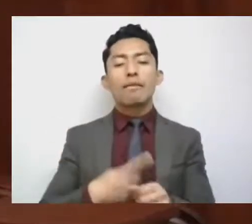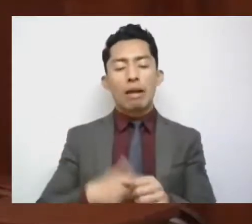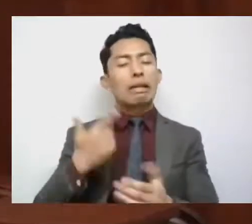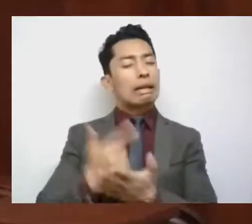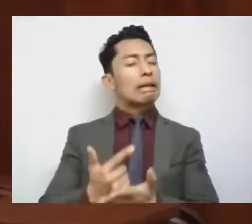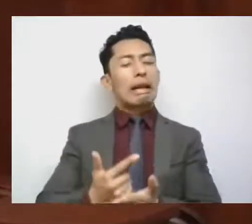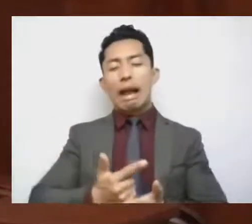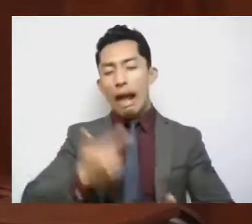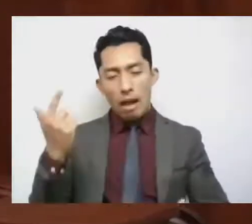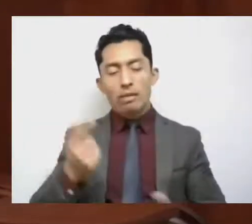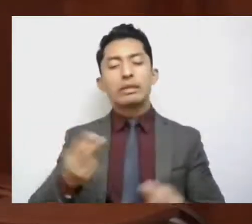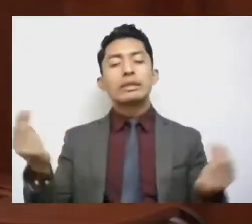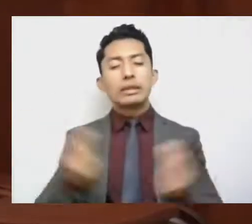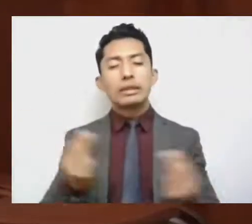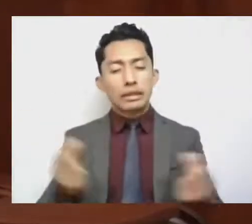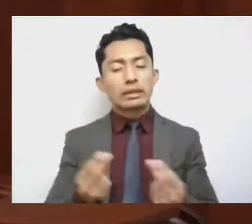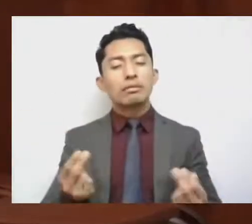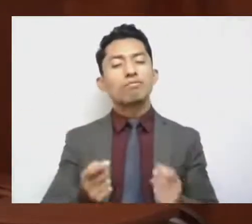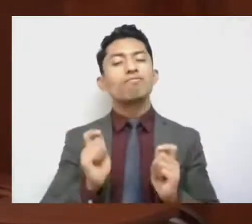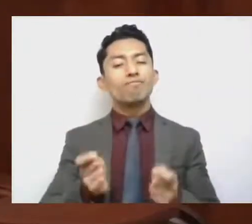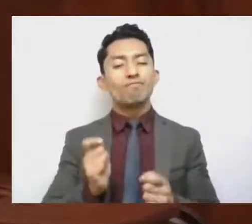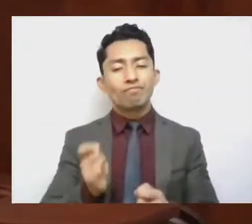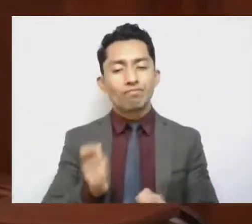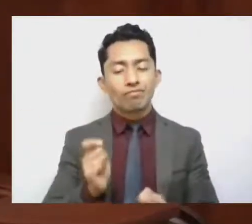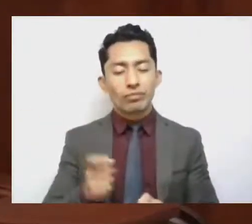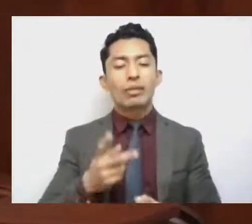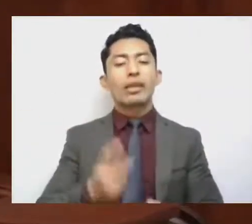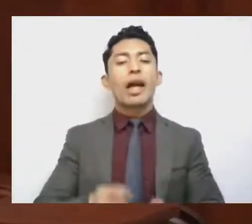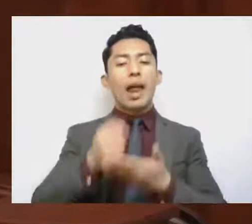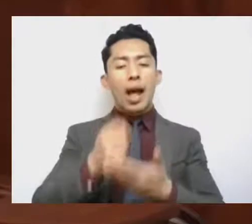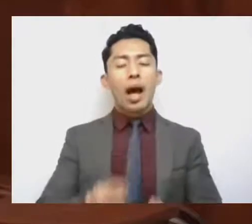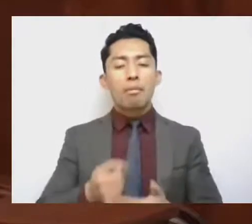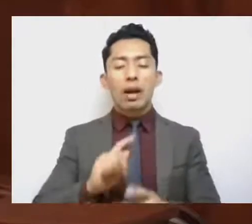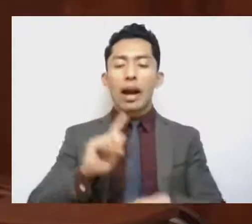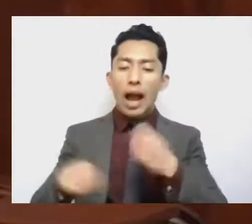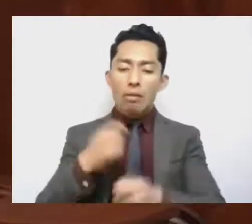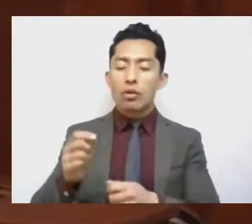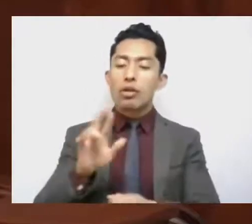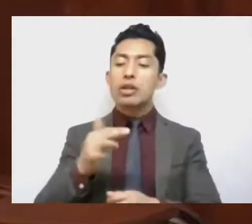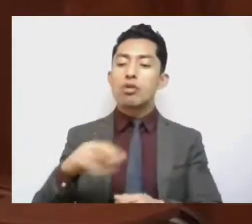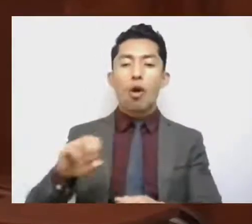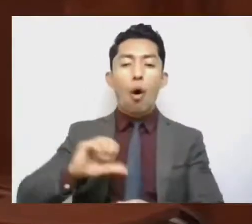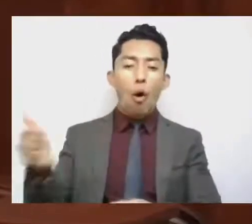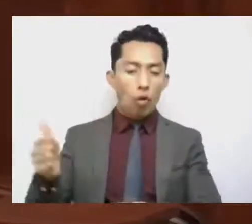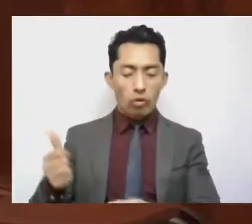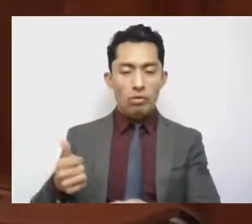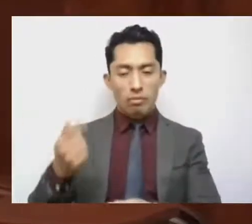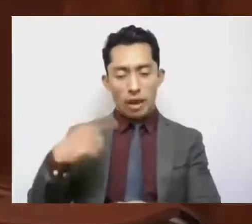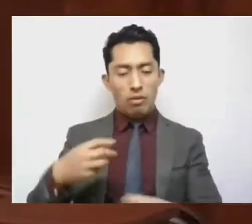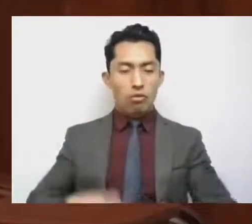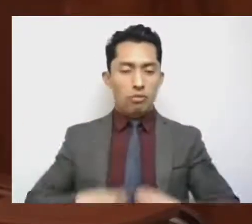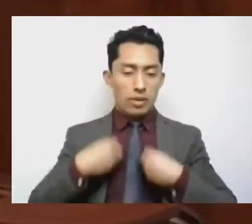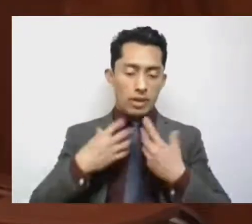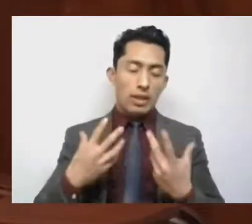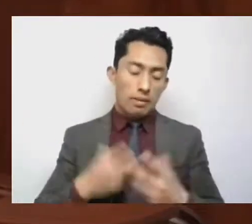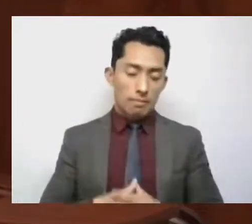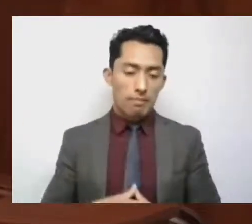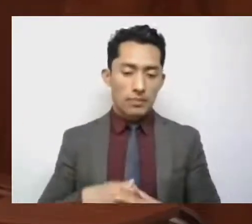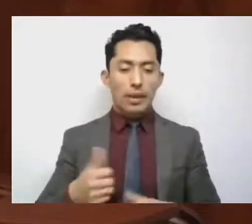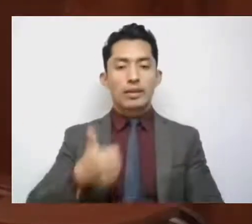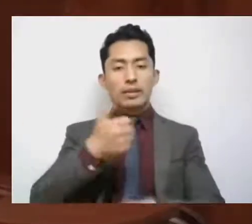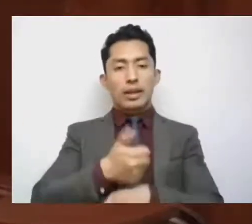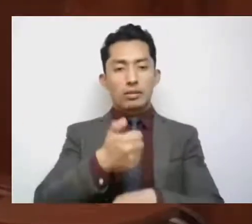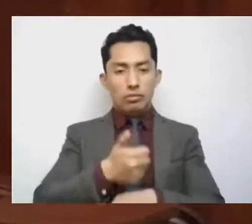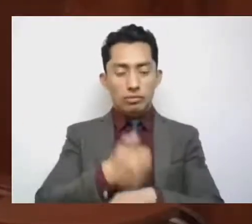que requiere ya una terapia que sustente su función renal y por ende sus vidas. Sexto, de